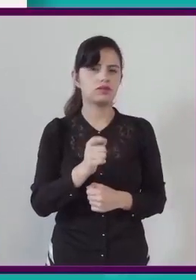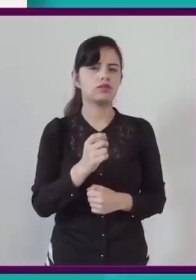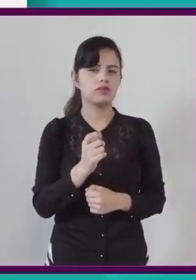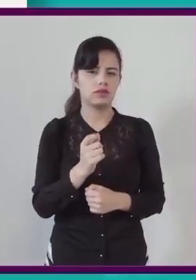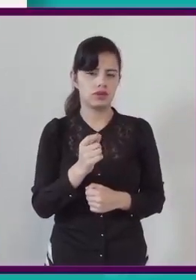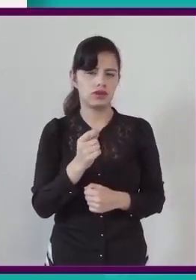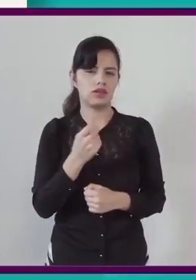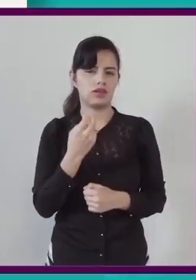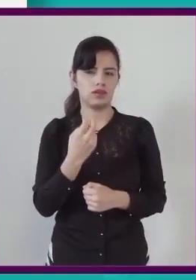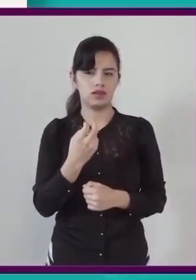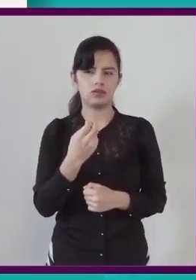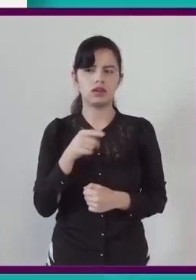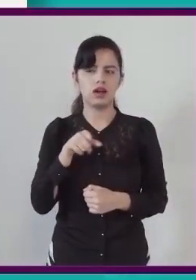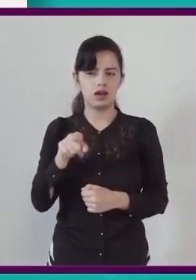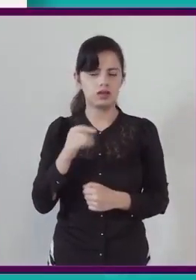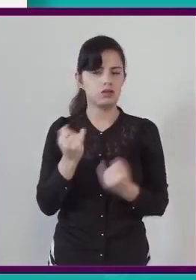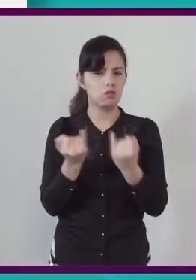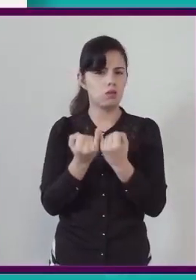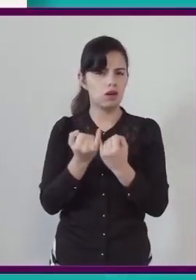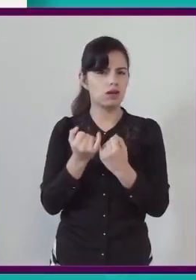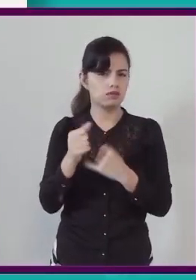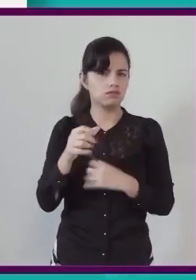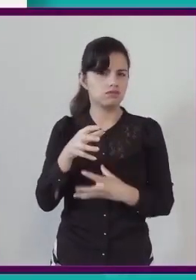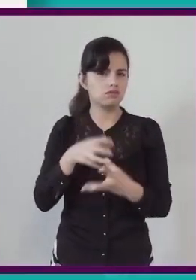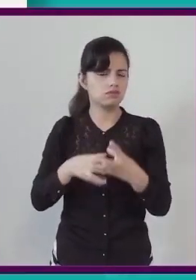necesariamente de una relación recíproca, ¿no?